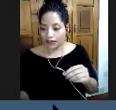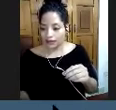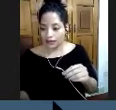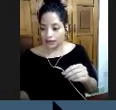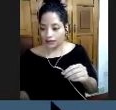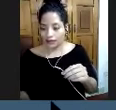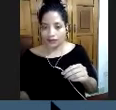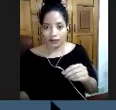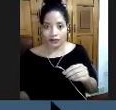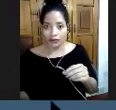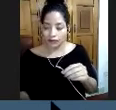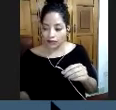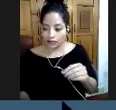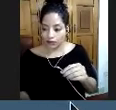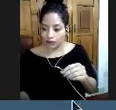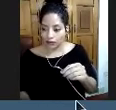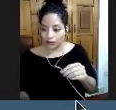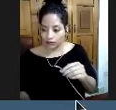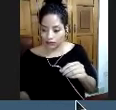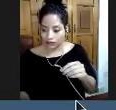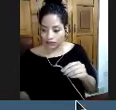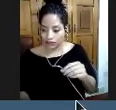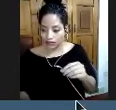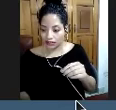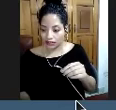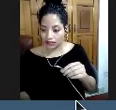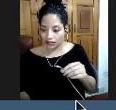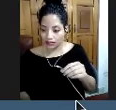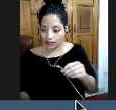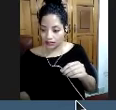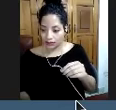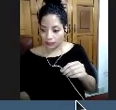ahí. También es muy importante poder conocer su experiencia.